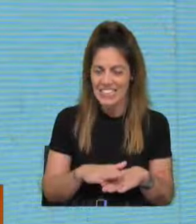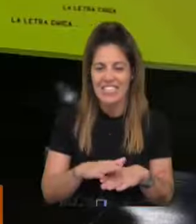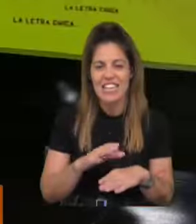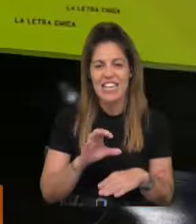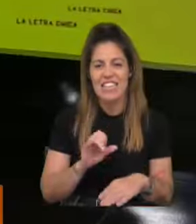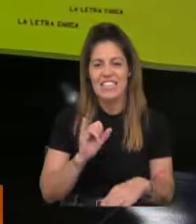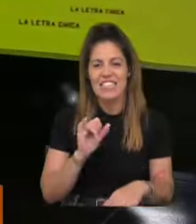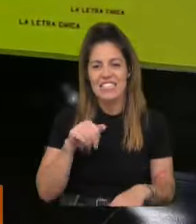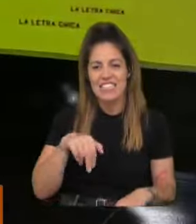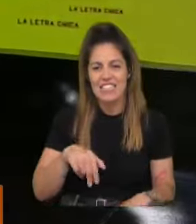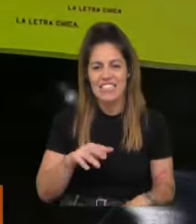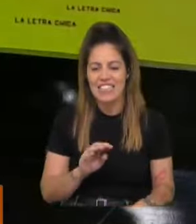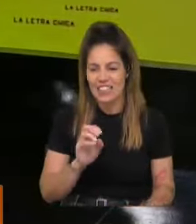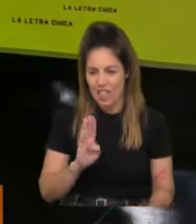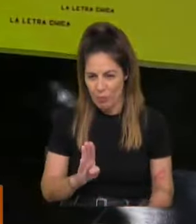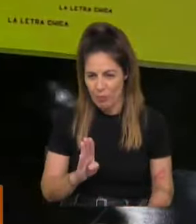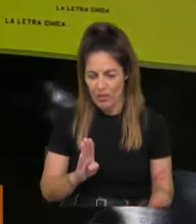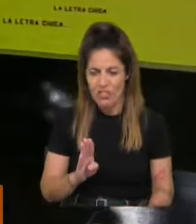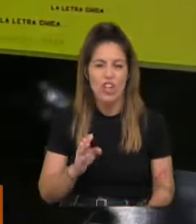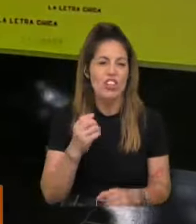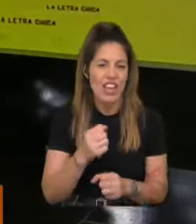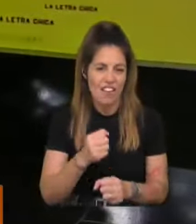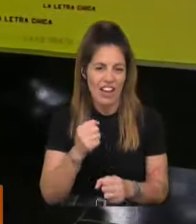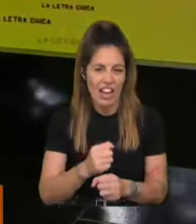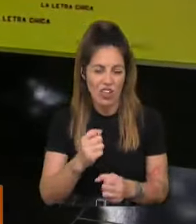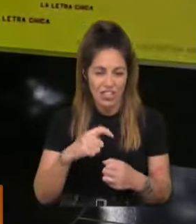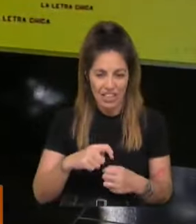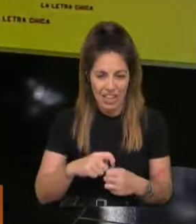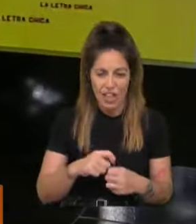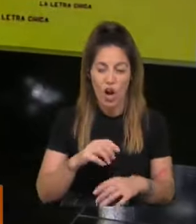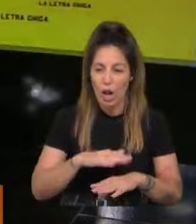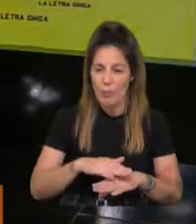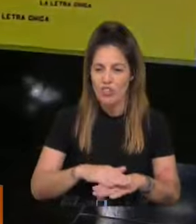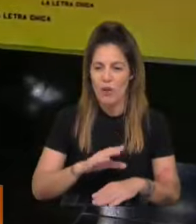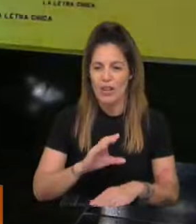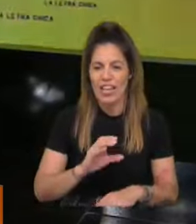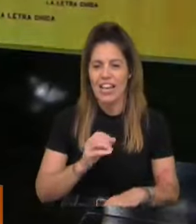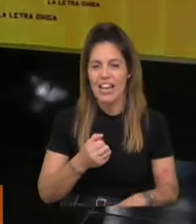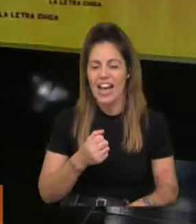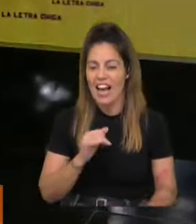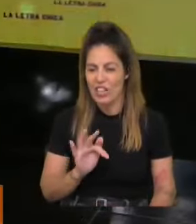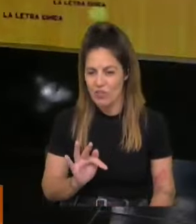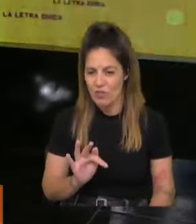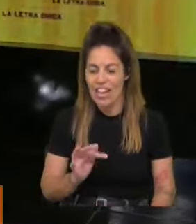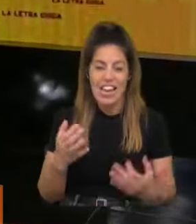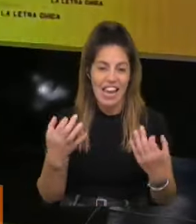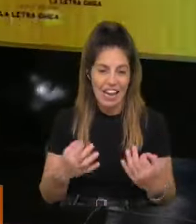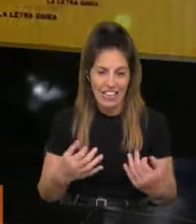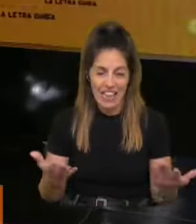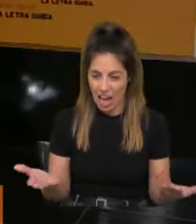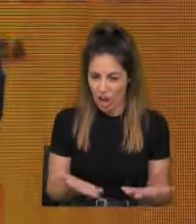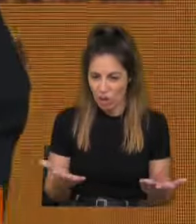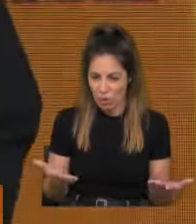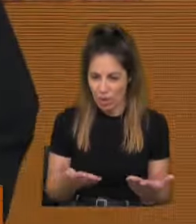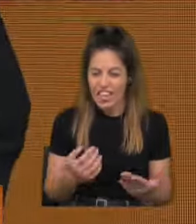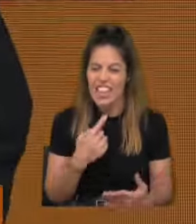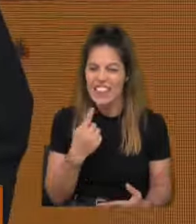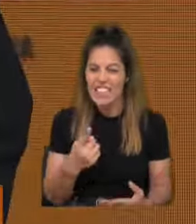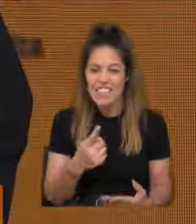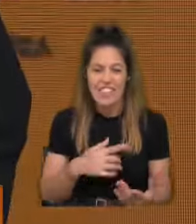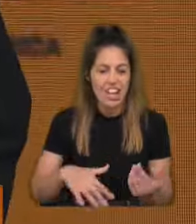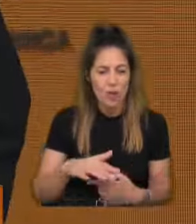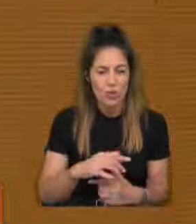recordemos trabajadores y trabajadoras allí agremiados son los que se encargan de los caif la realidad actual que tienen para decir de la coyuntura actual bueno dos